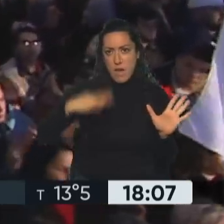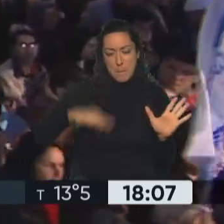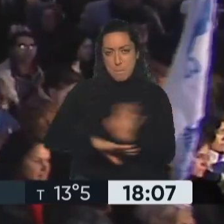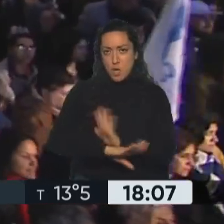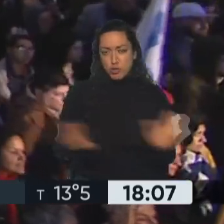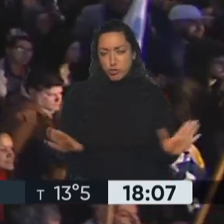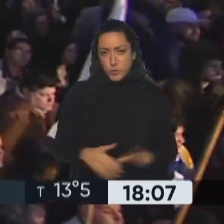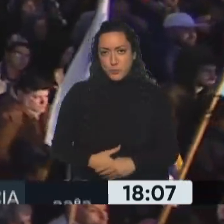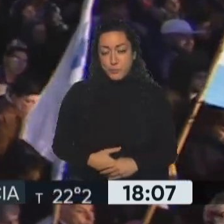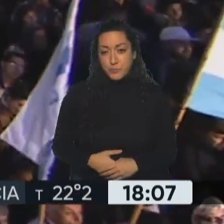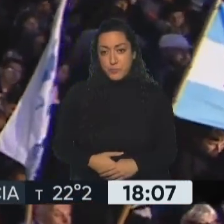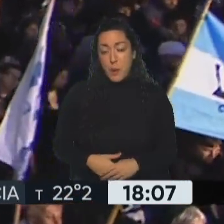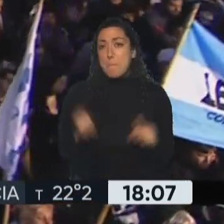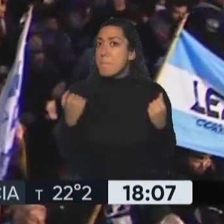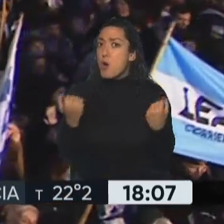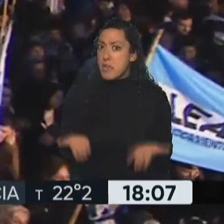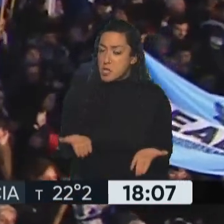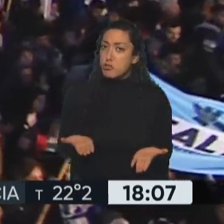claro. Por eso